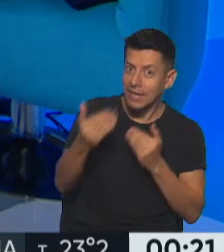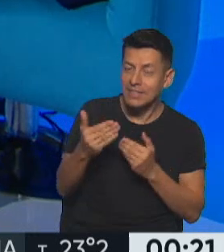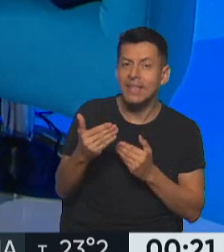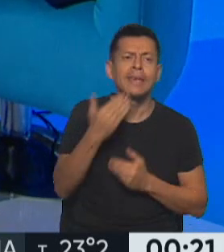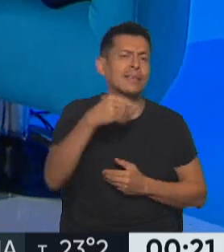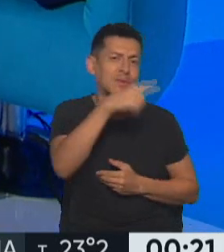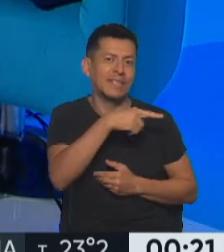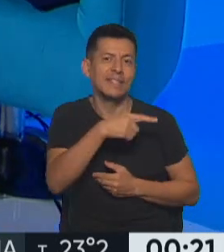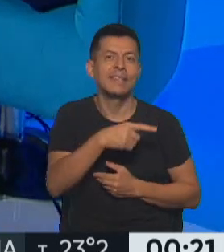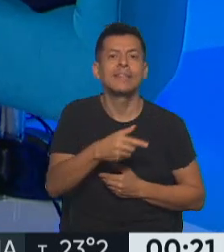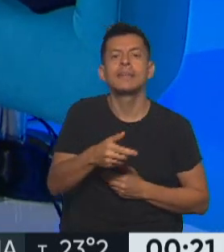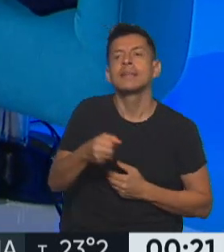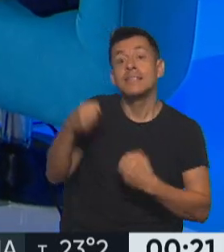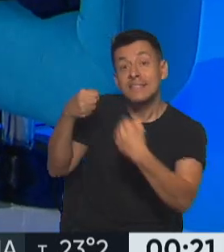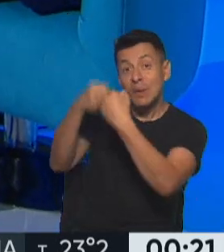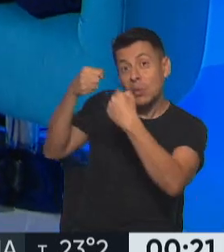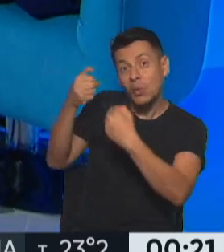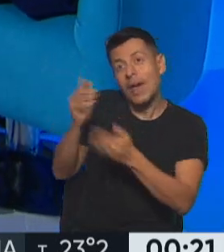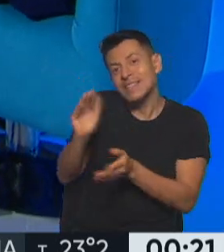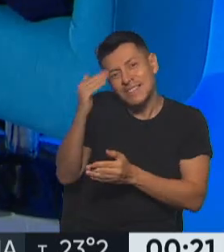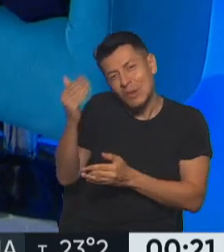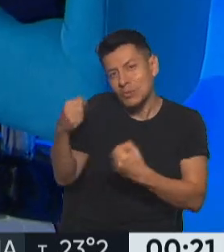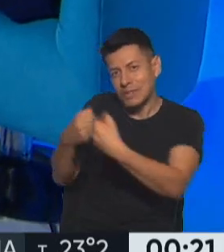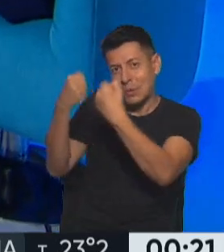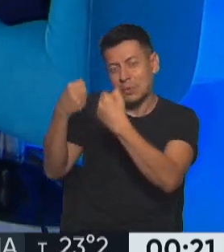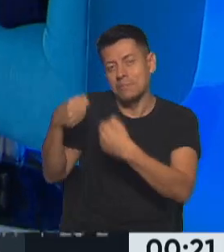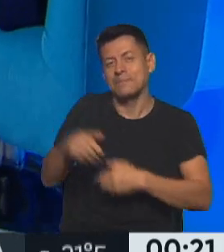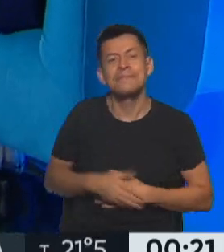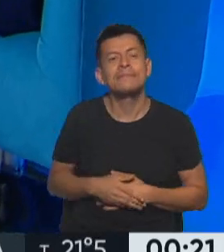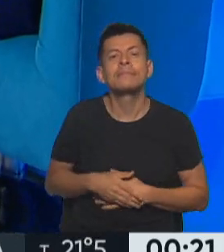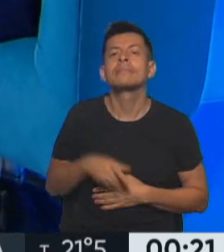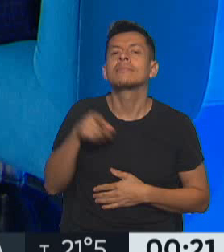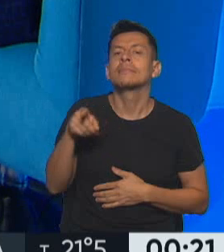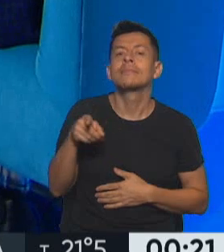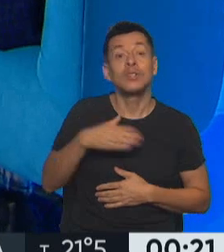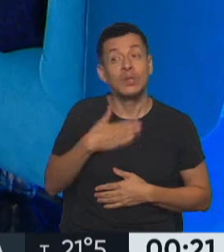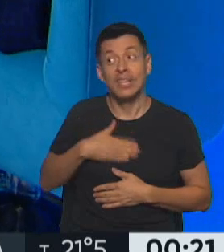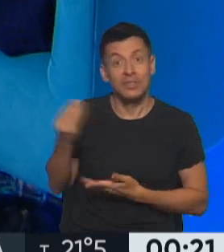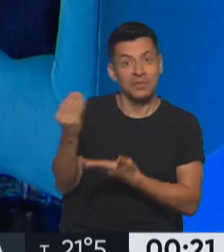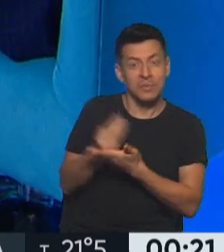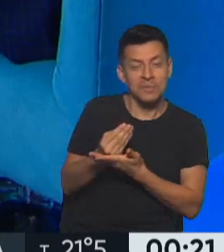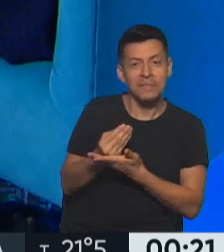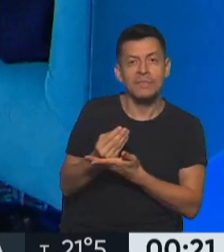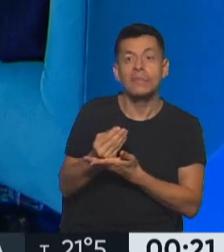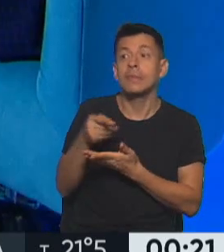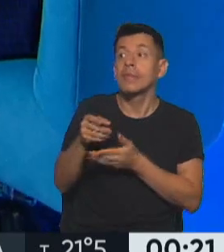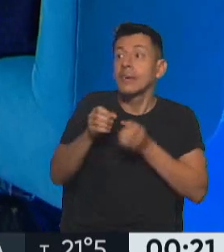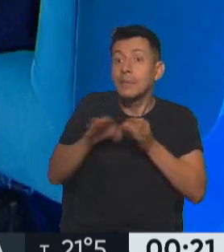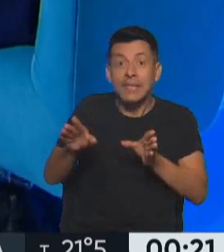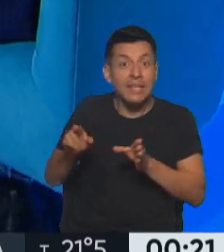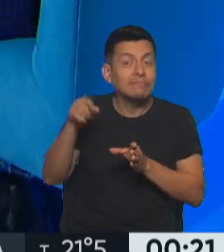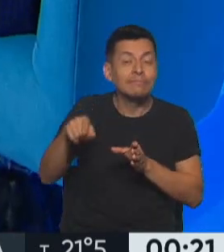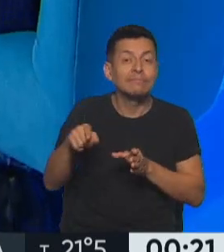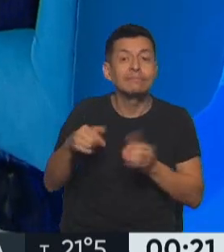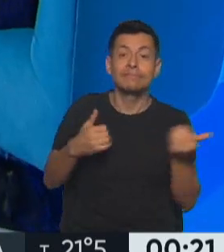Te voy a saludar como se saluda. Qué alegría tenerte. En estas épocas. Diego, estás inaugurando lo que es los acústicos del